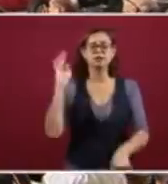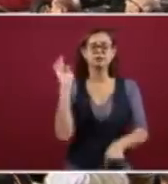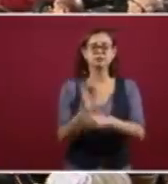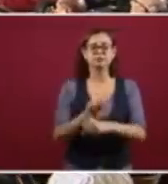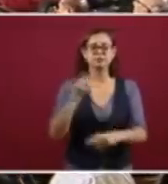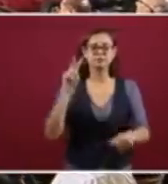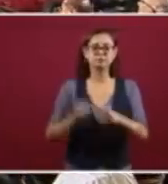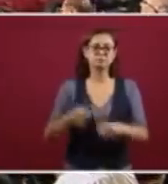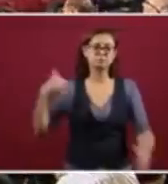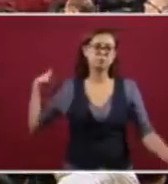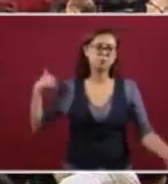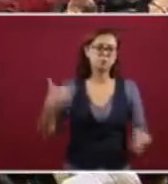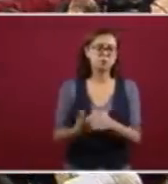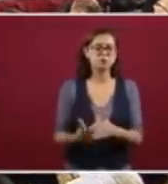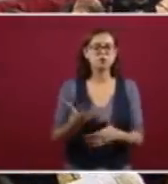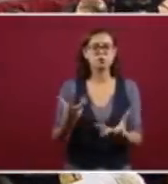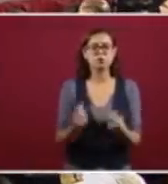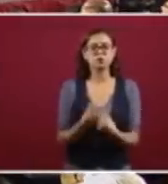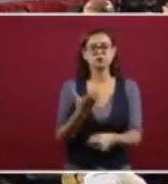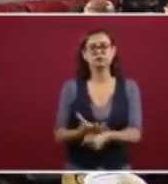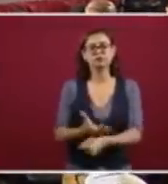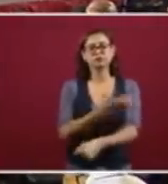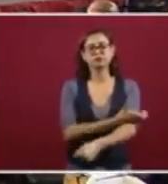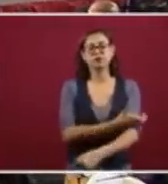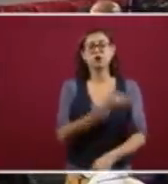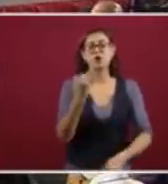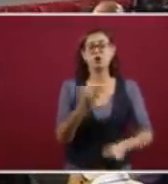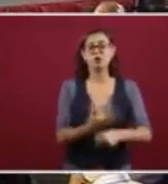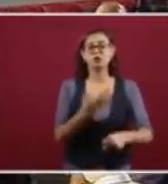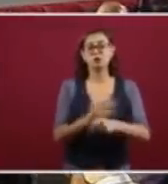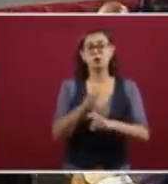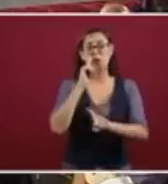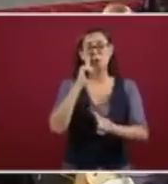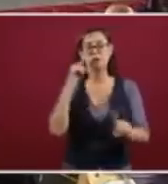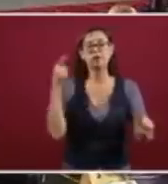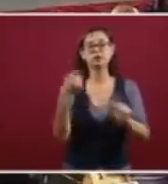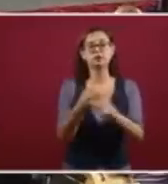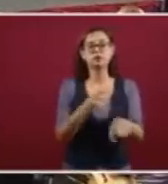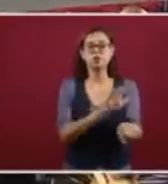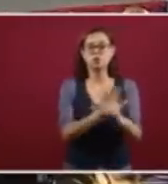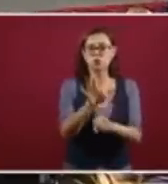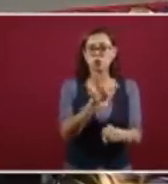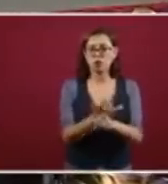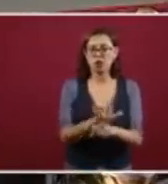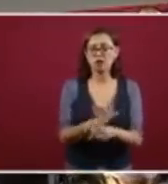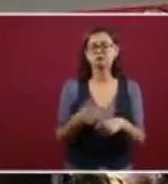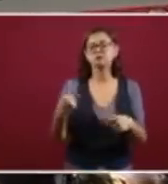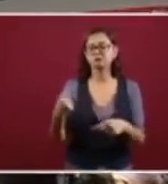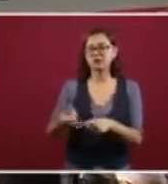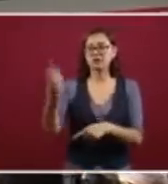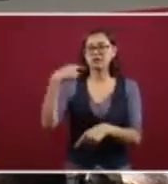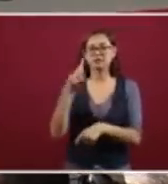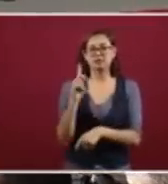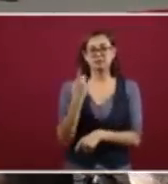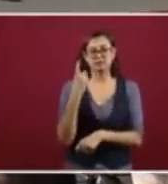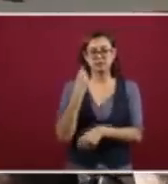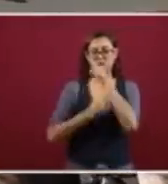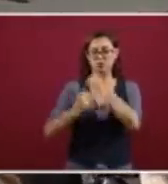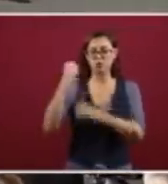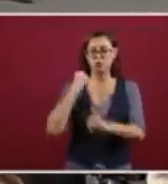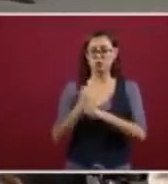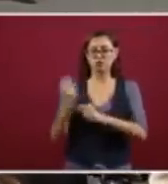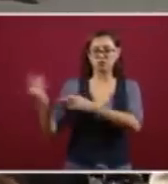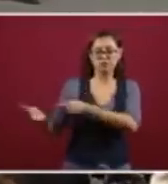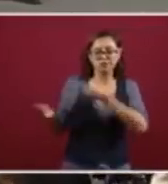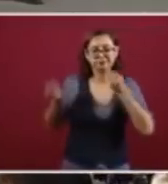proceso. El objetivo es compartir un diagnóstico de lo que hemos encontrado en diciembre del año pasado, lo que planteamos desde